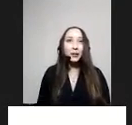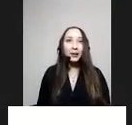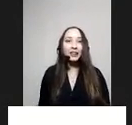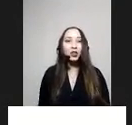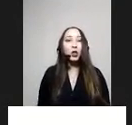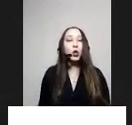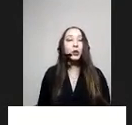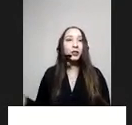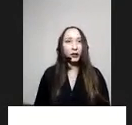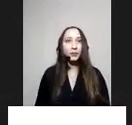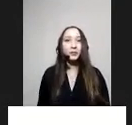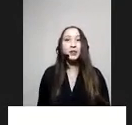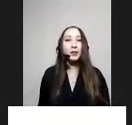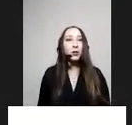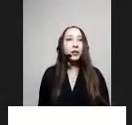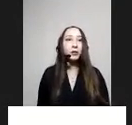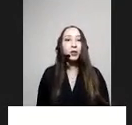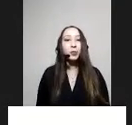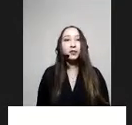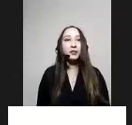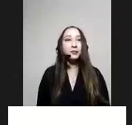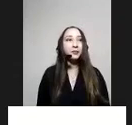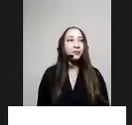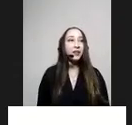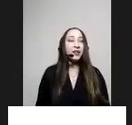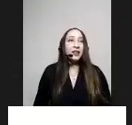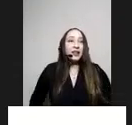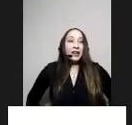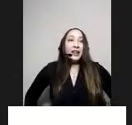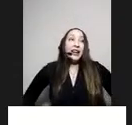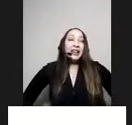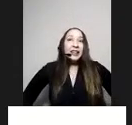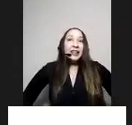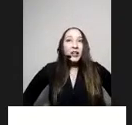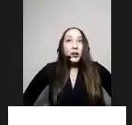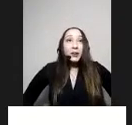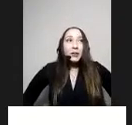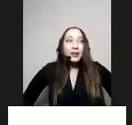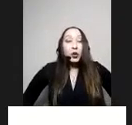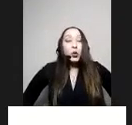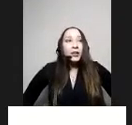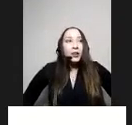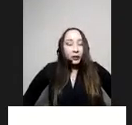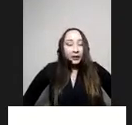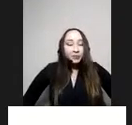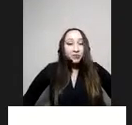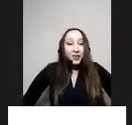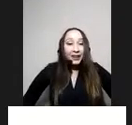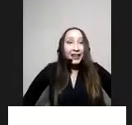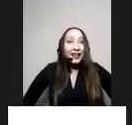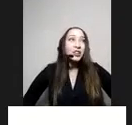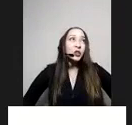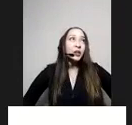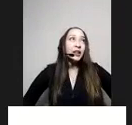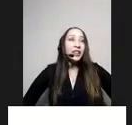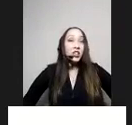empezar la presentación con una historia. Si me ayudas, Rocío, por favor. El día de hoy quiero empezar la presentación con una historia y es